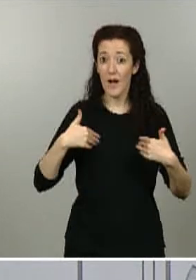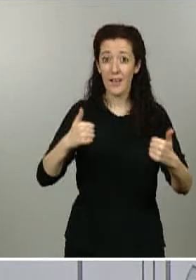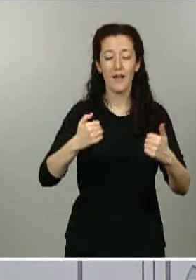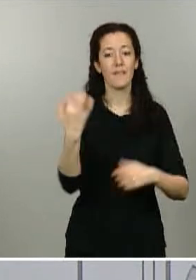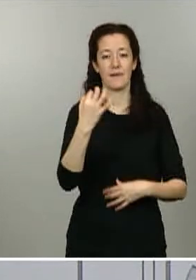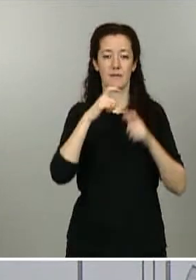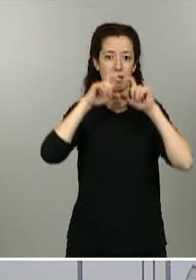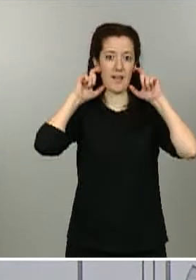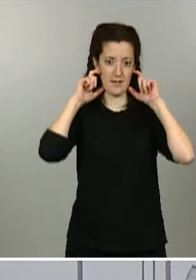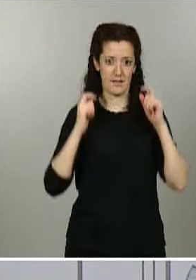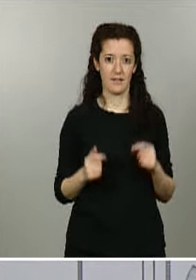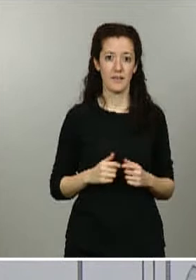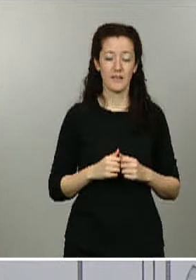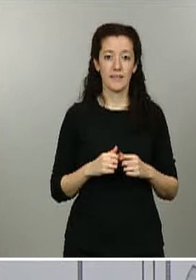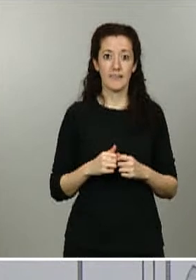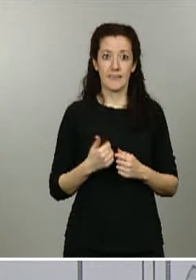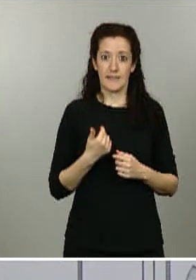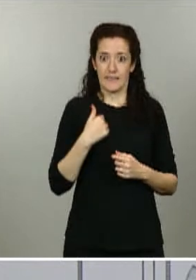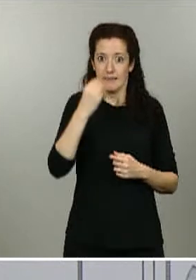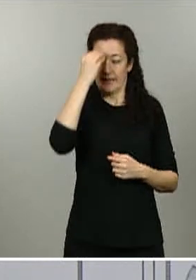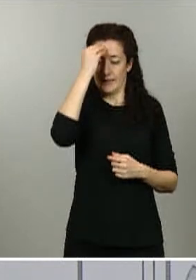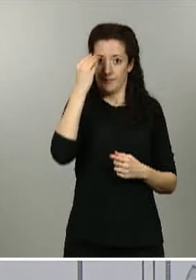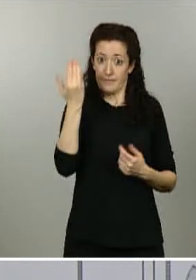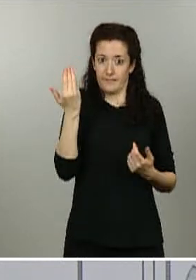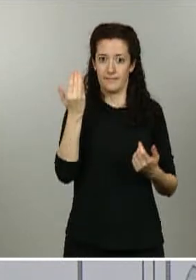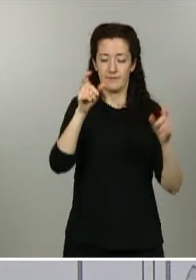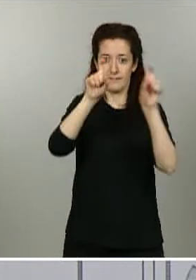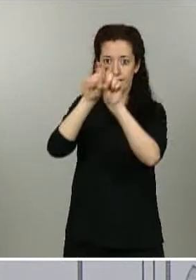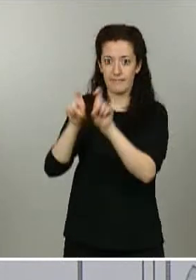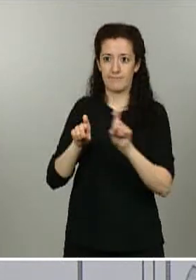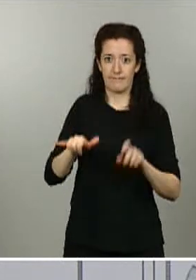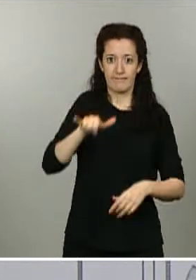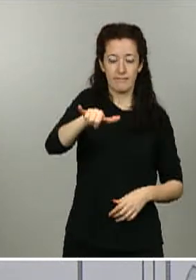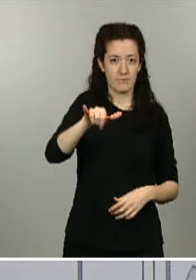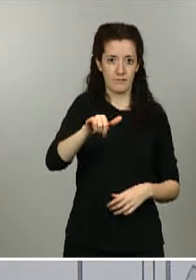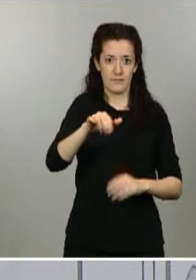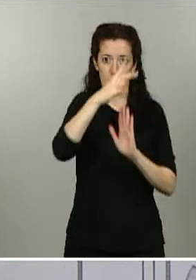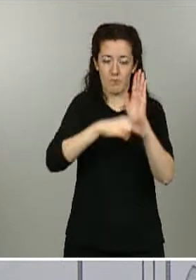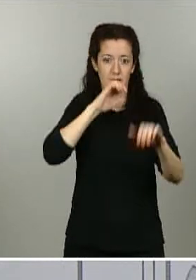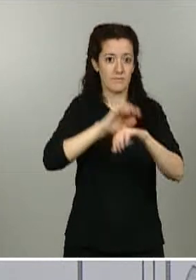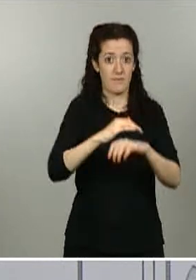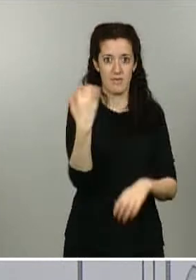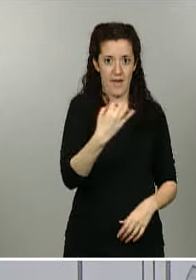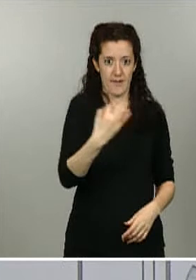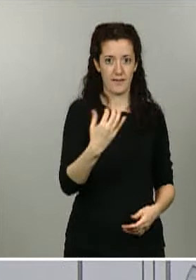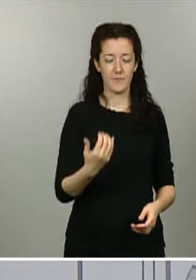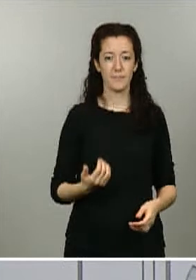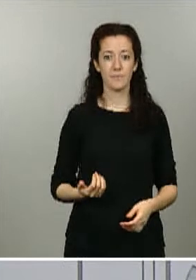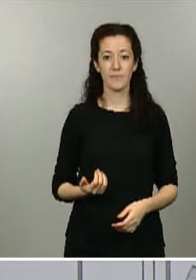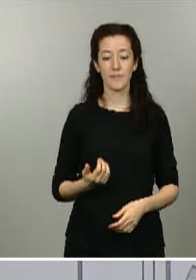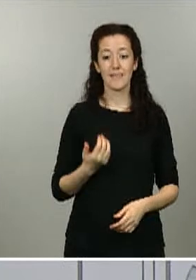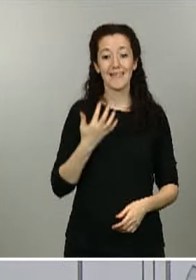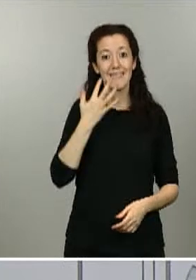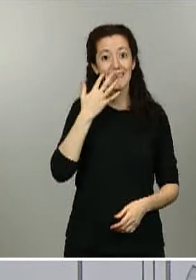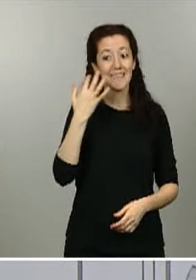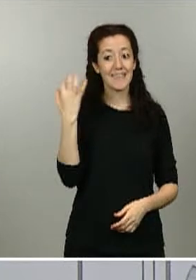ideal sería que las cumplieran, deberían de cumplirlas. El riesgo depende de cuántos, del riesgo real.